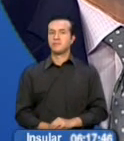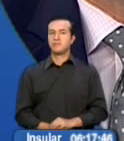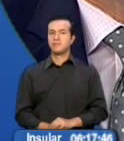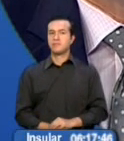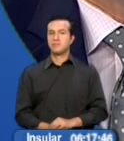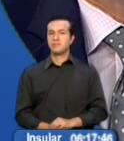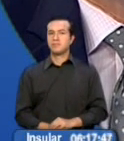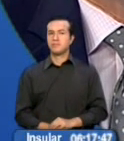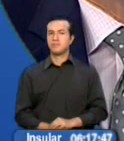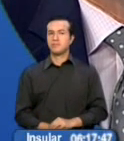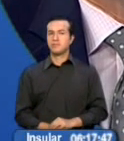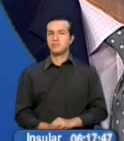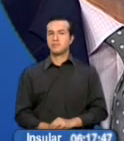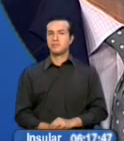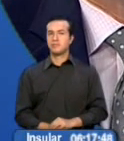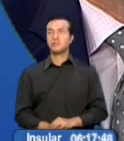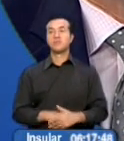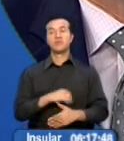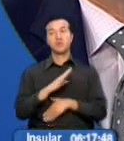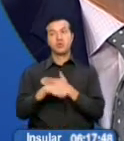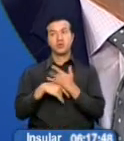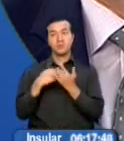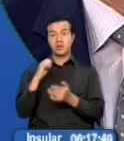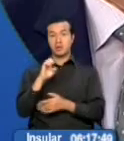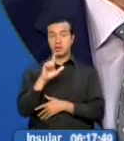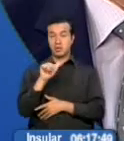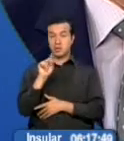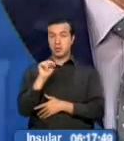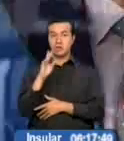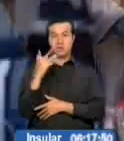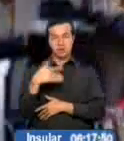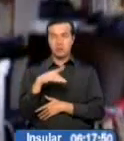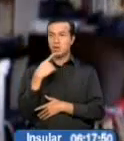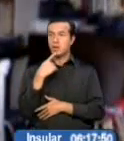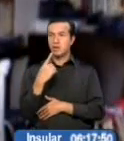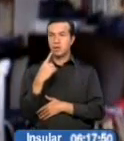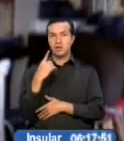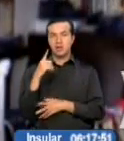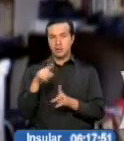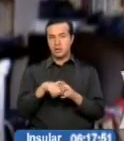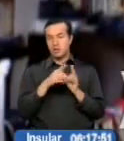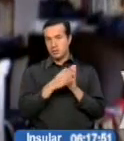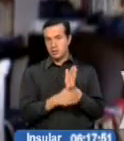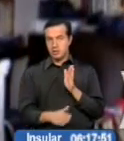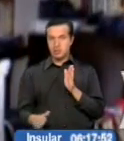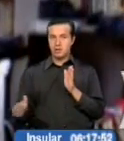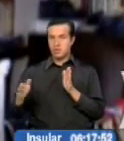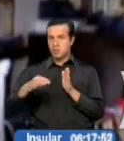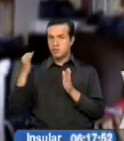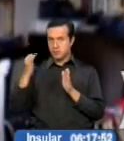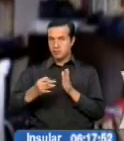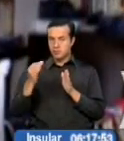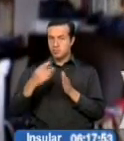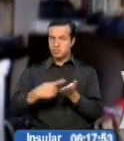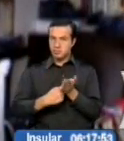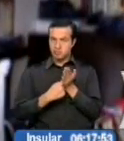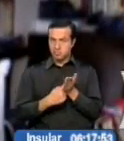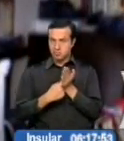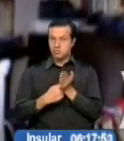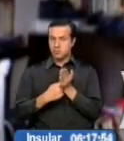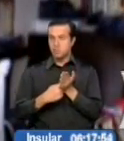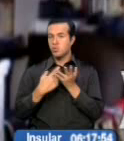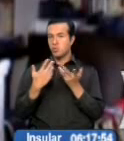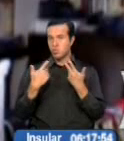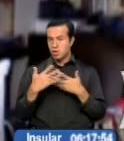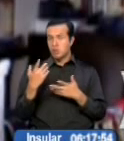Bueno, todos esperamos que el ELN por fin, digamos, entre en serio en la negociación política.